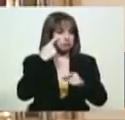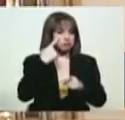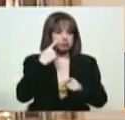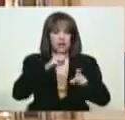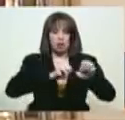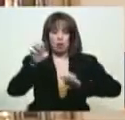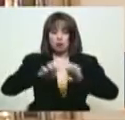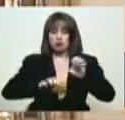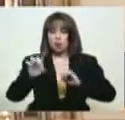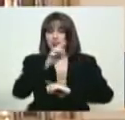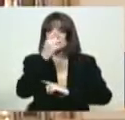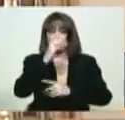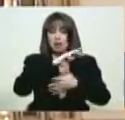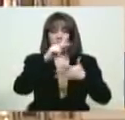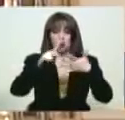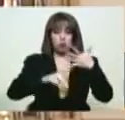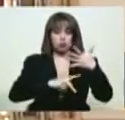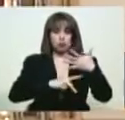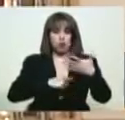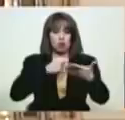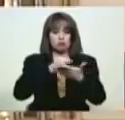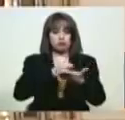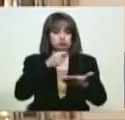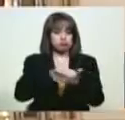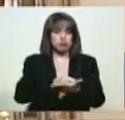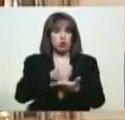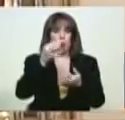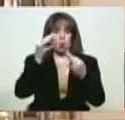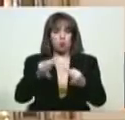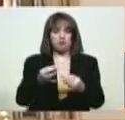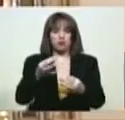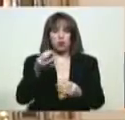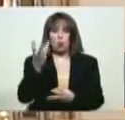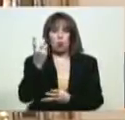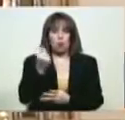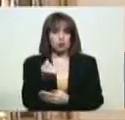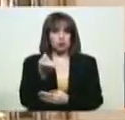productos que serán difundidos y que el pueblo